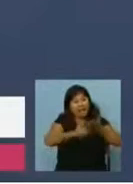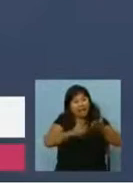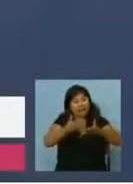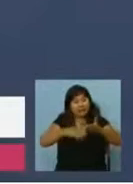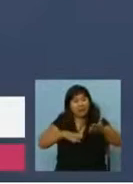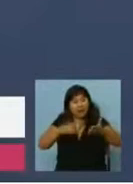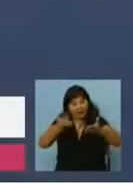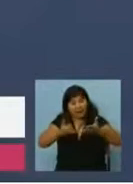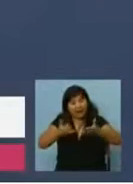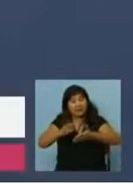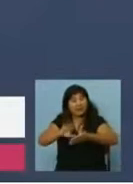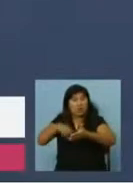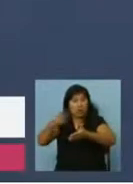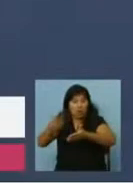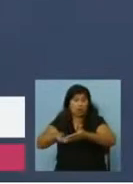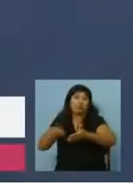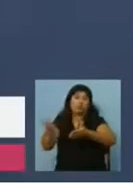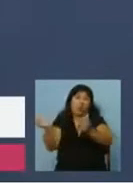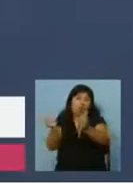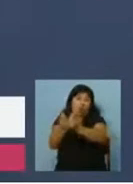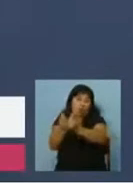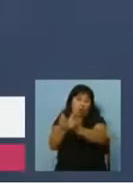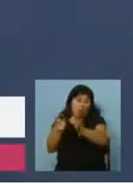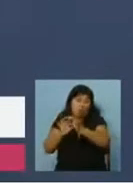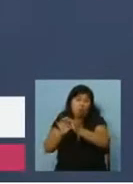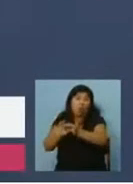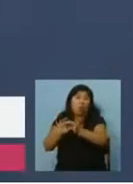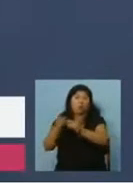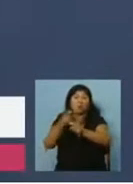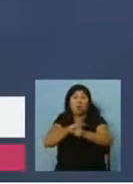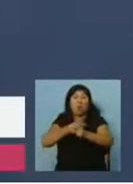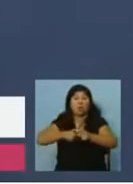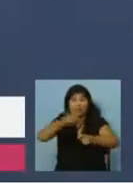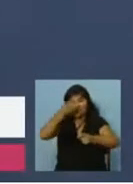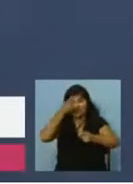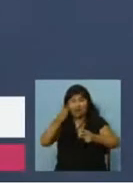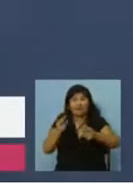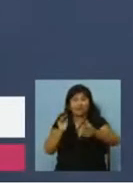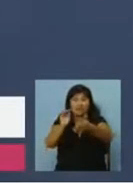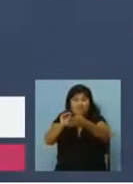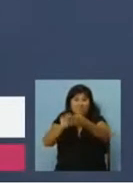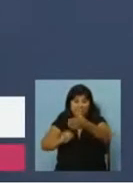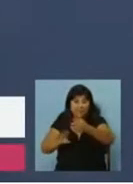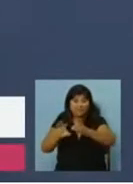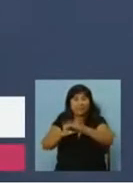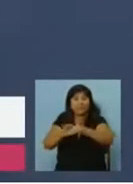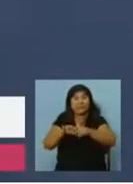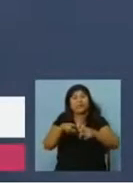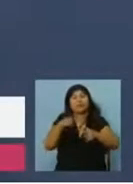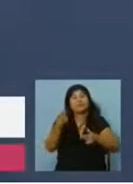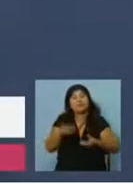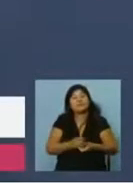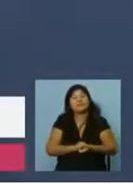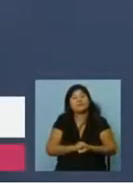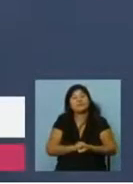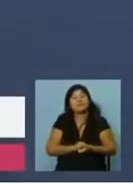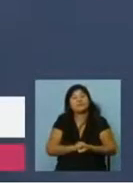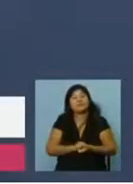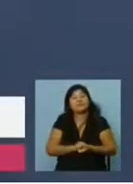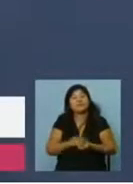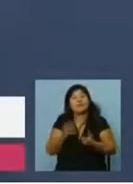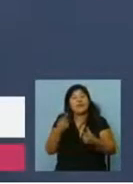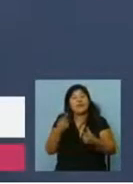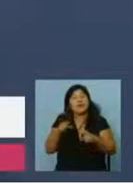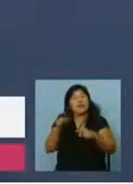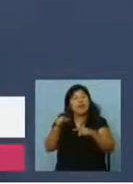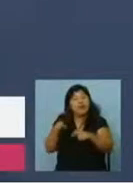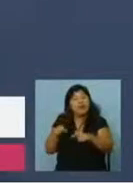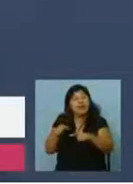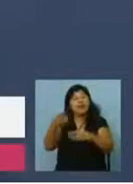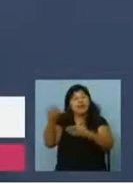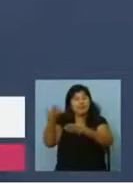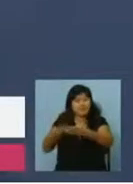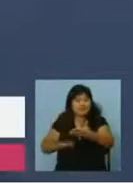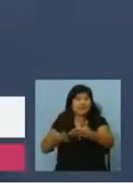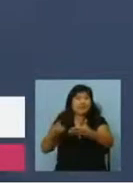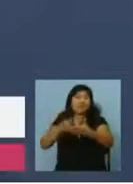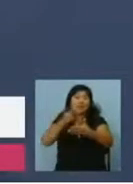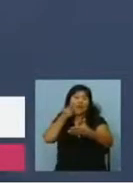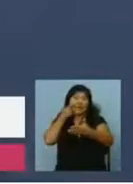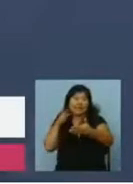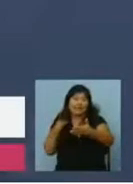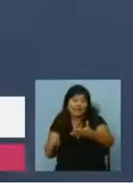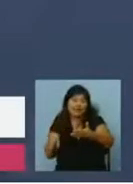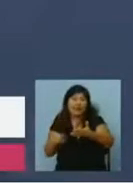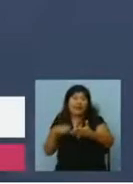de los que acompañan también al gobernador van con la lista del gobernador y vice, pero tienen su propia lista de intendentes o